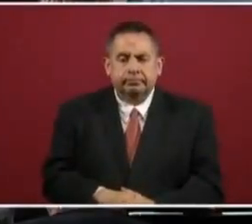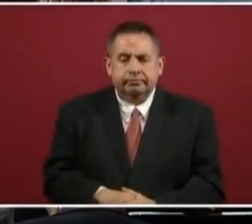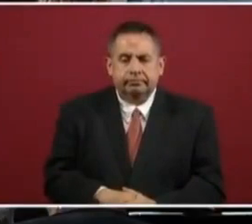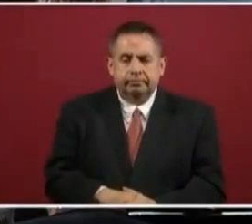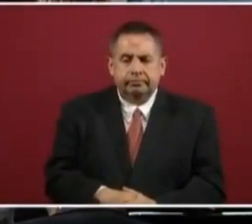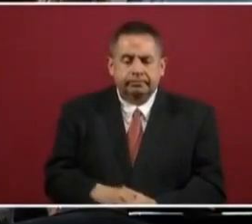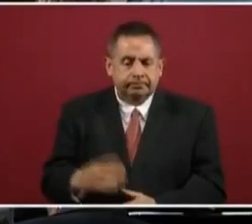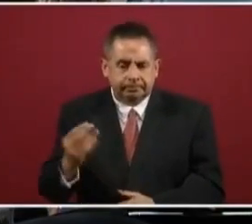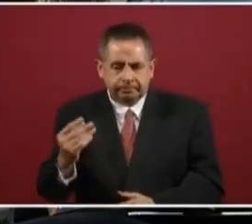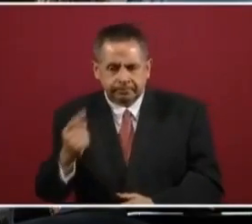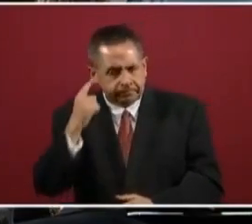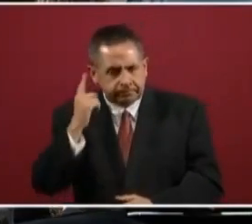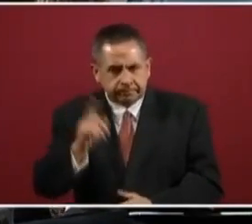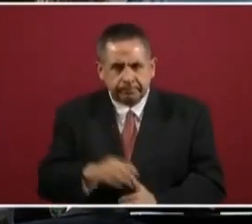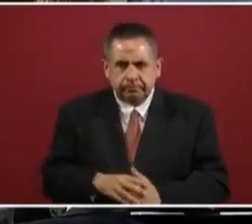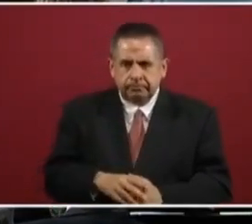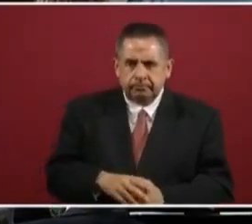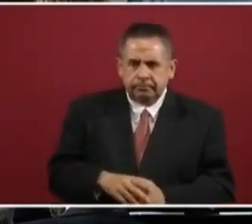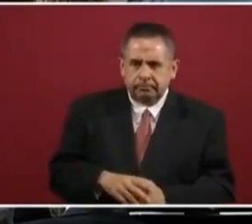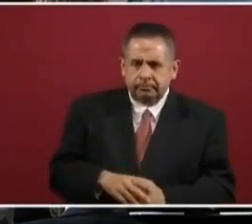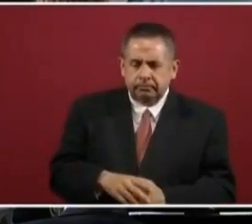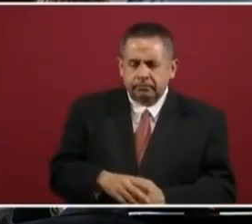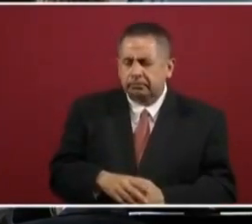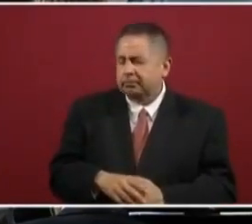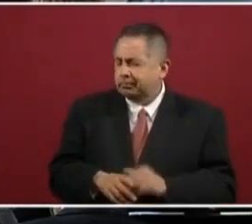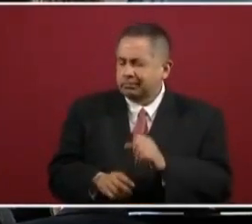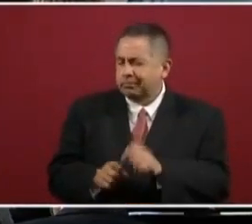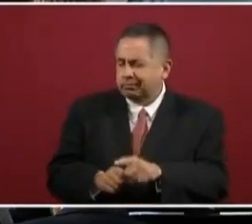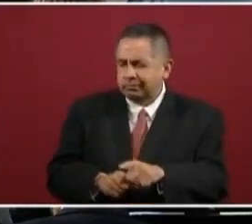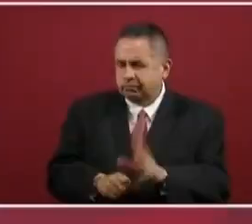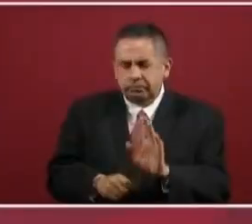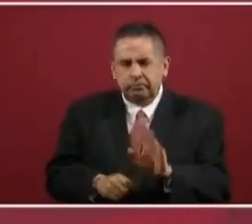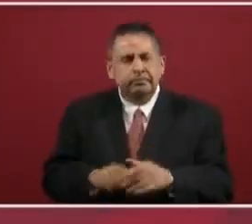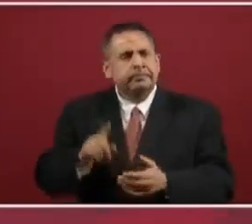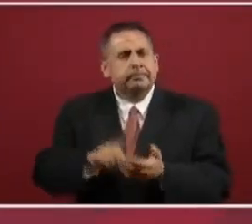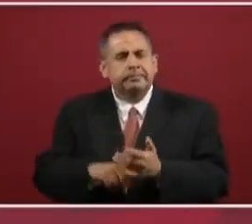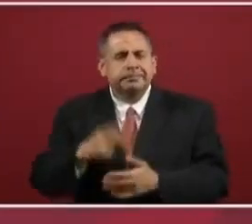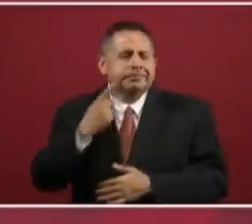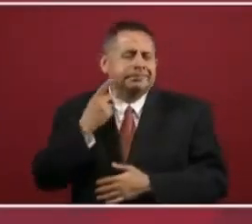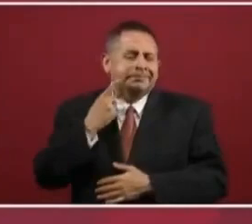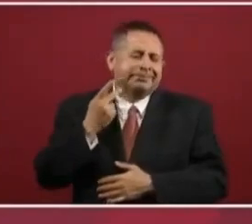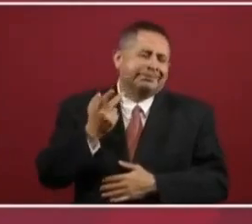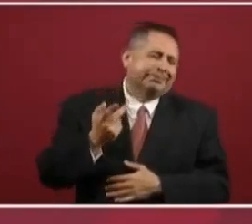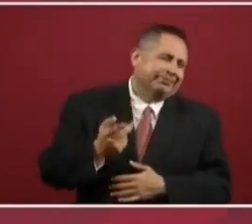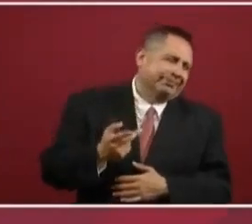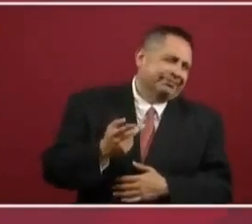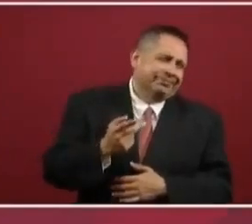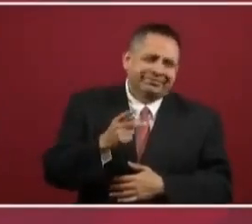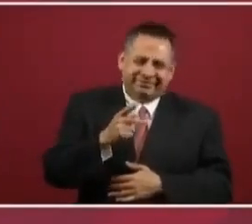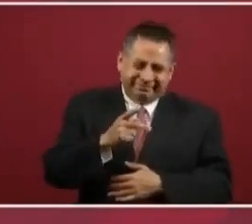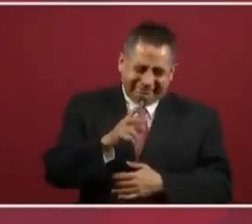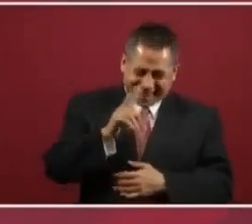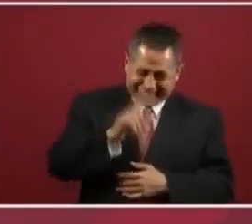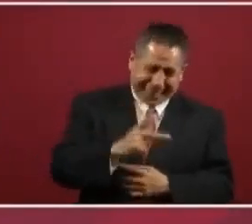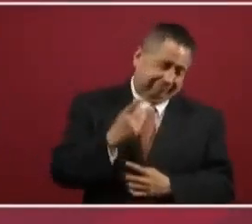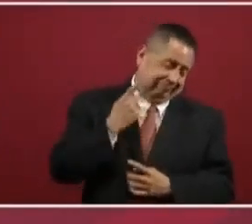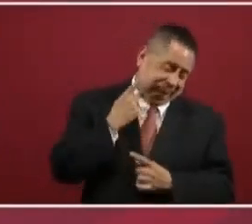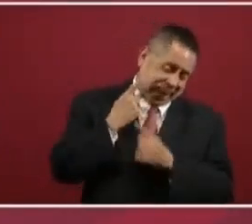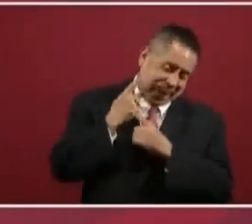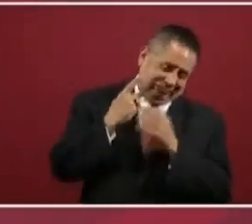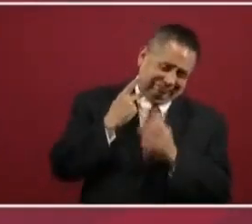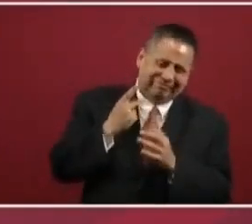principales Debe de haber esos estaban metidos pero políticos en no en el buen sentido de la